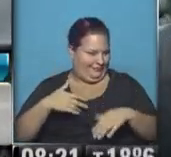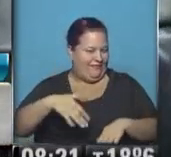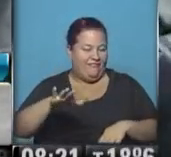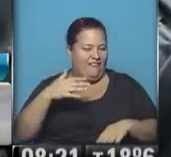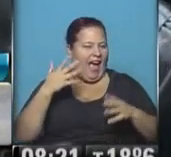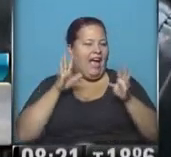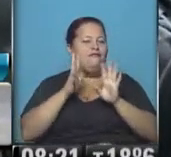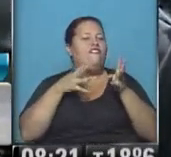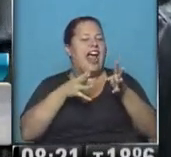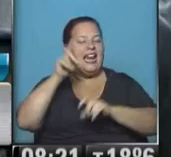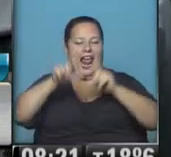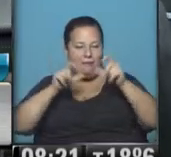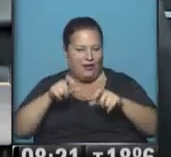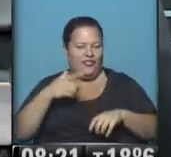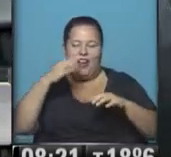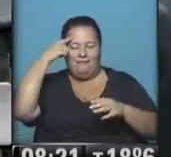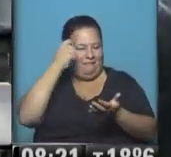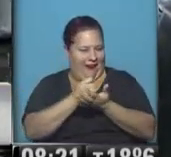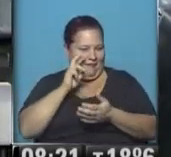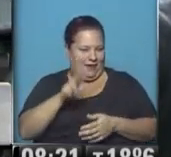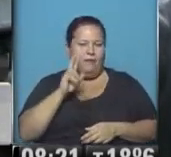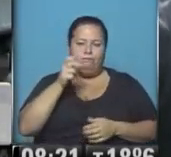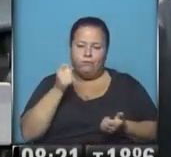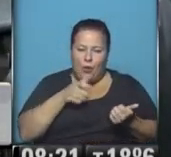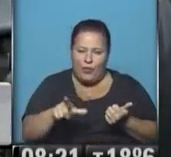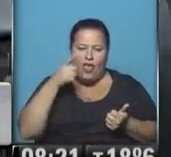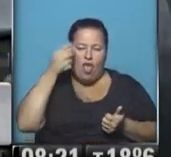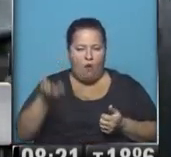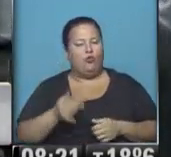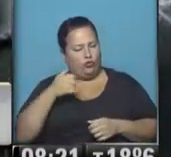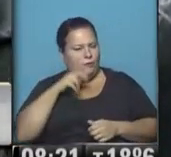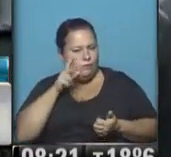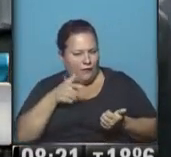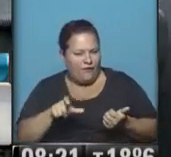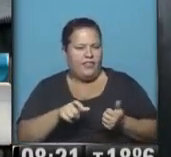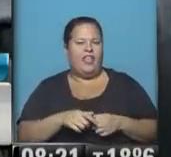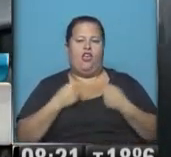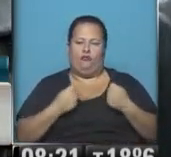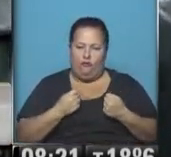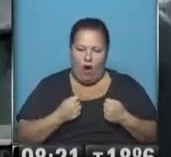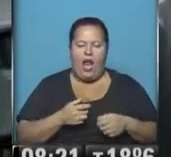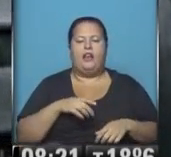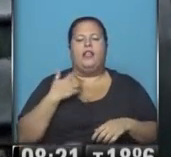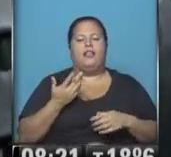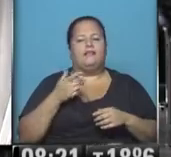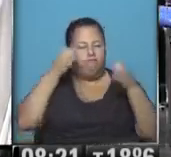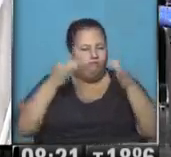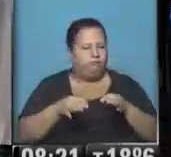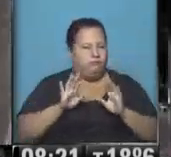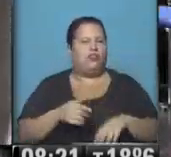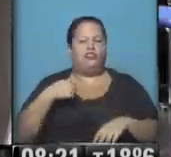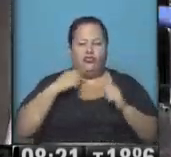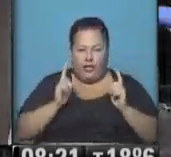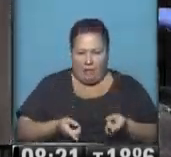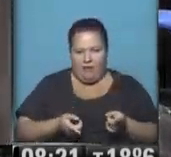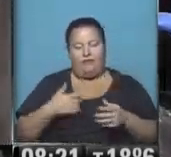ser una una guerra que el público no se la va a olvidar. ¿Has visto videos de la máquina? Sí, ha visto videos. Es fuerte y es muy muy determinado y